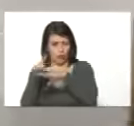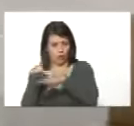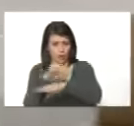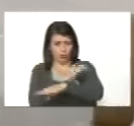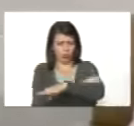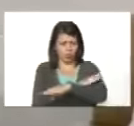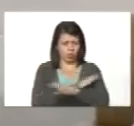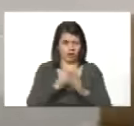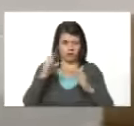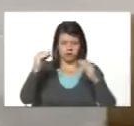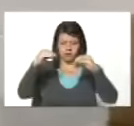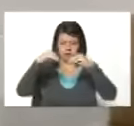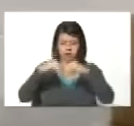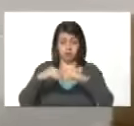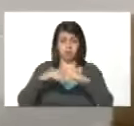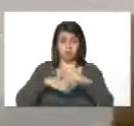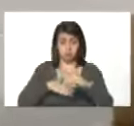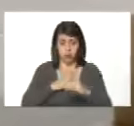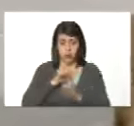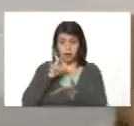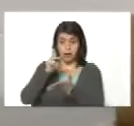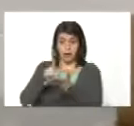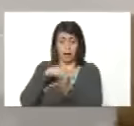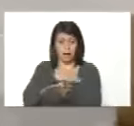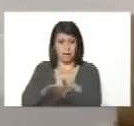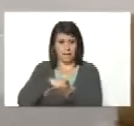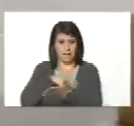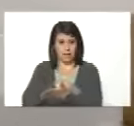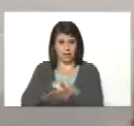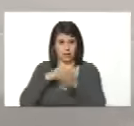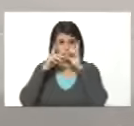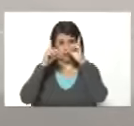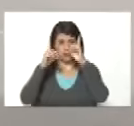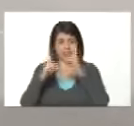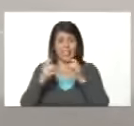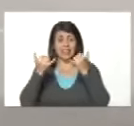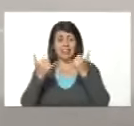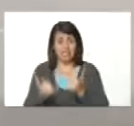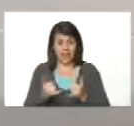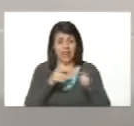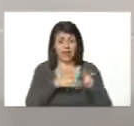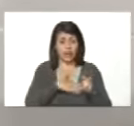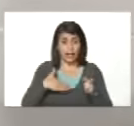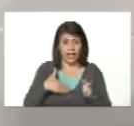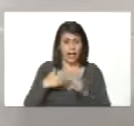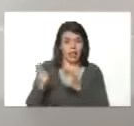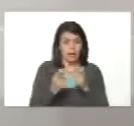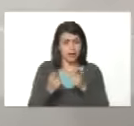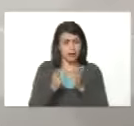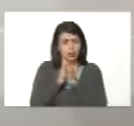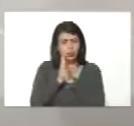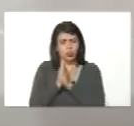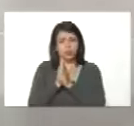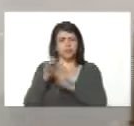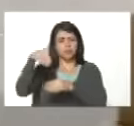estudiando la posibilidad de enviar una misión exploratoria, ya lo habían decidido, estaban que babeaban de las ganas de que los invitáramos.